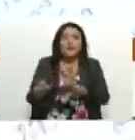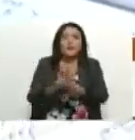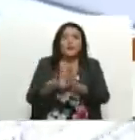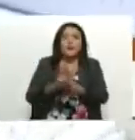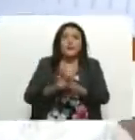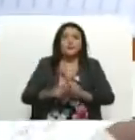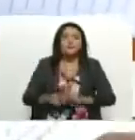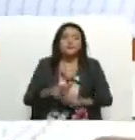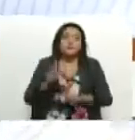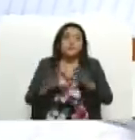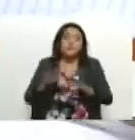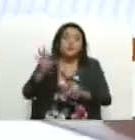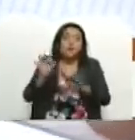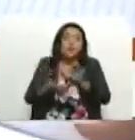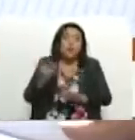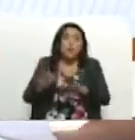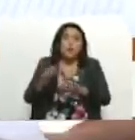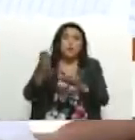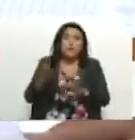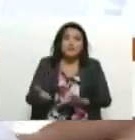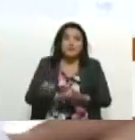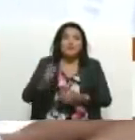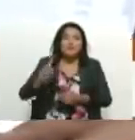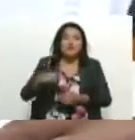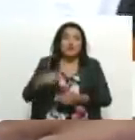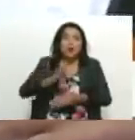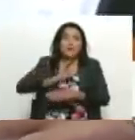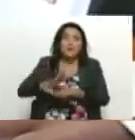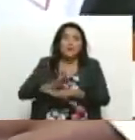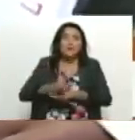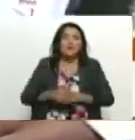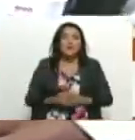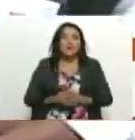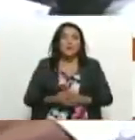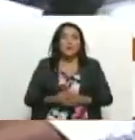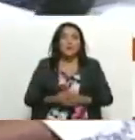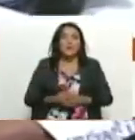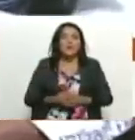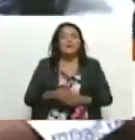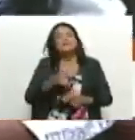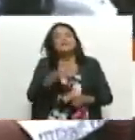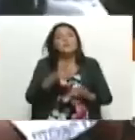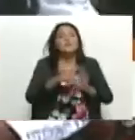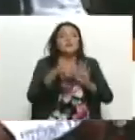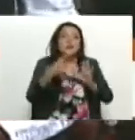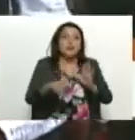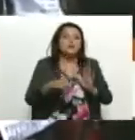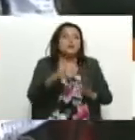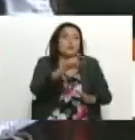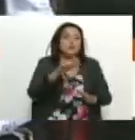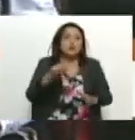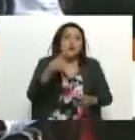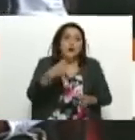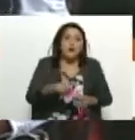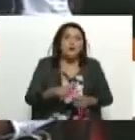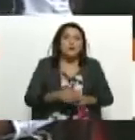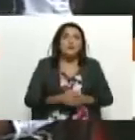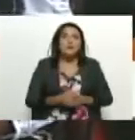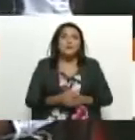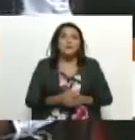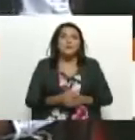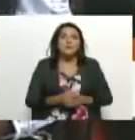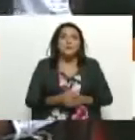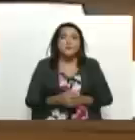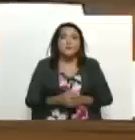juez o jueza procede el recurso de apelación, garantizando así el derecho a la doble instancia. En el marco del procedimiento,